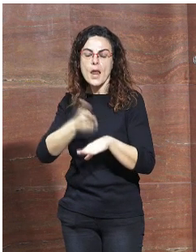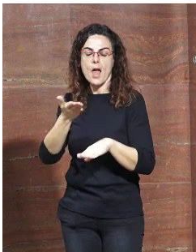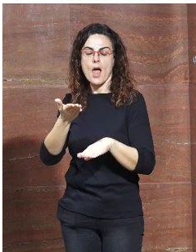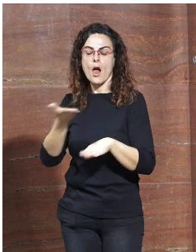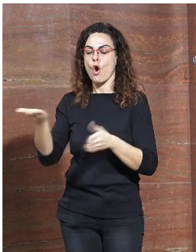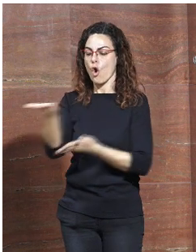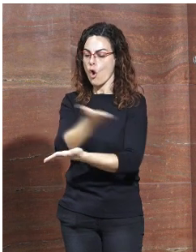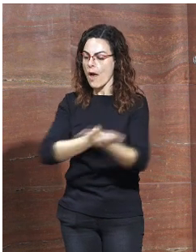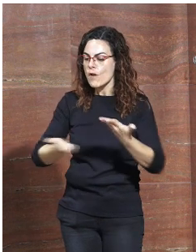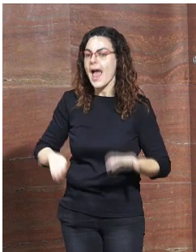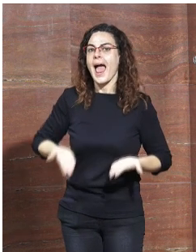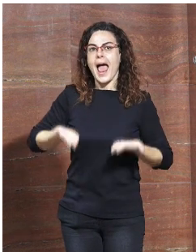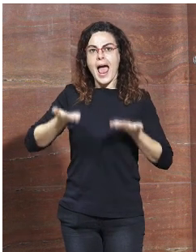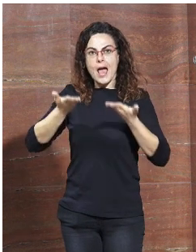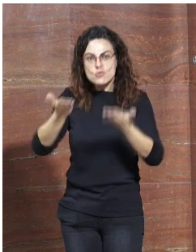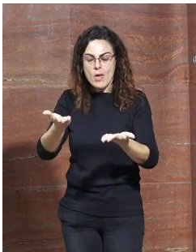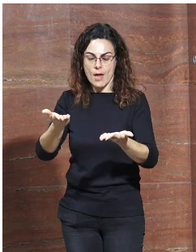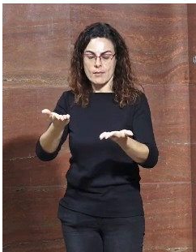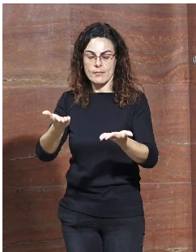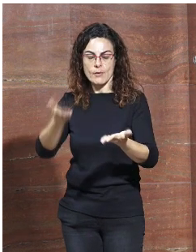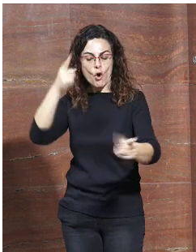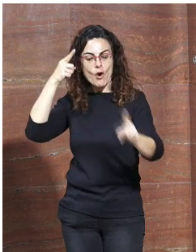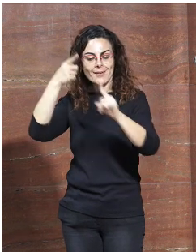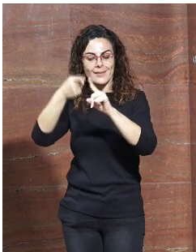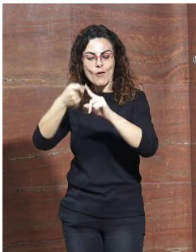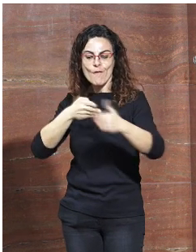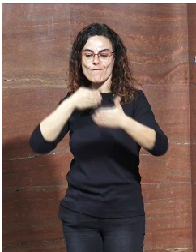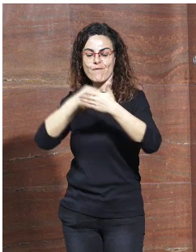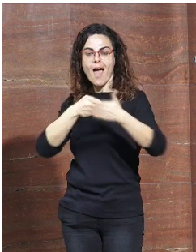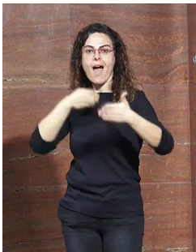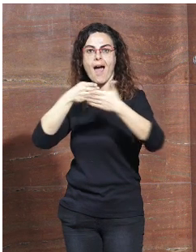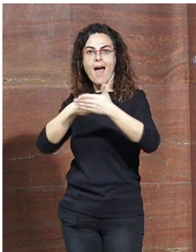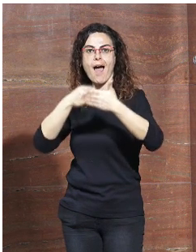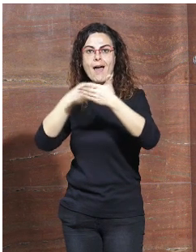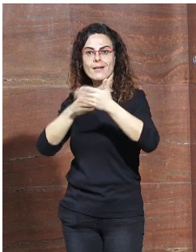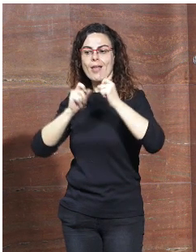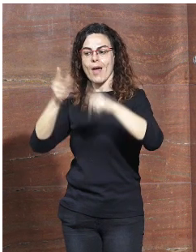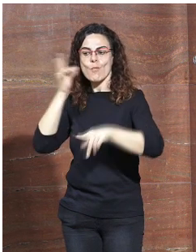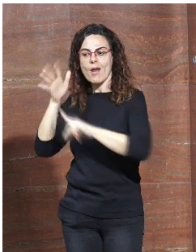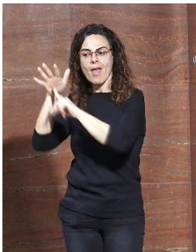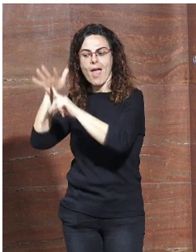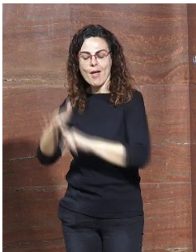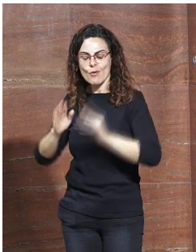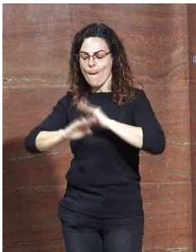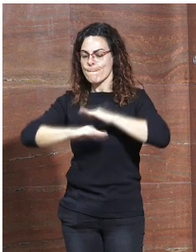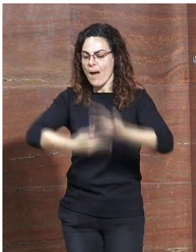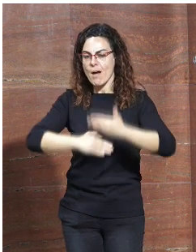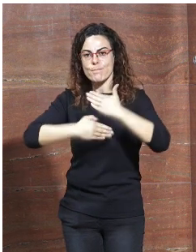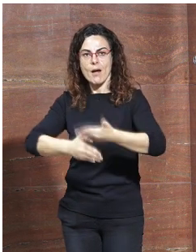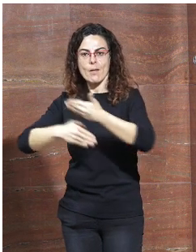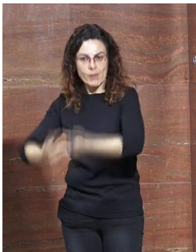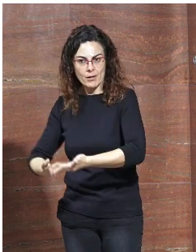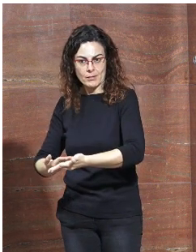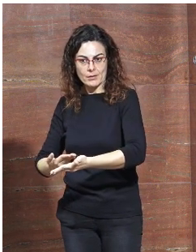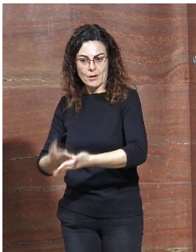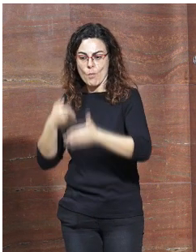contribuir, deben estar a derribar esos muros que las excluyen tantas veces de esferas claves como el empleo,